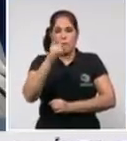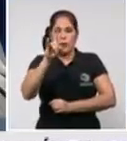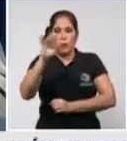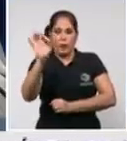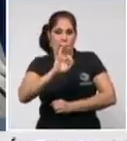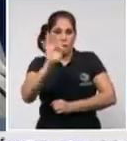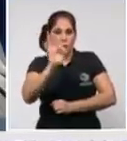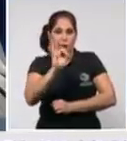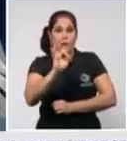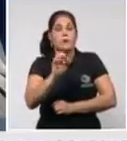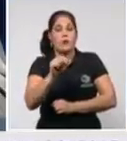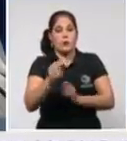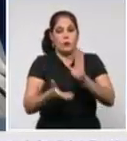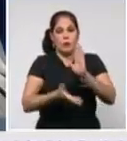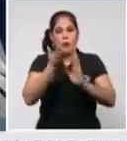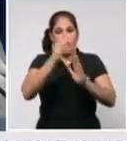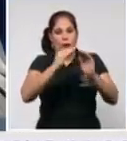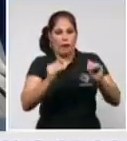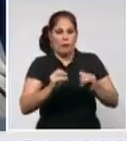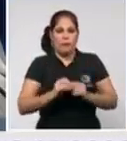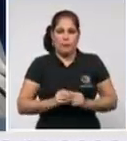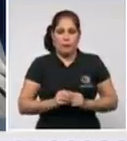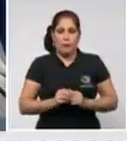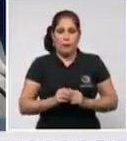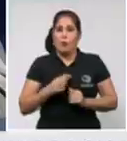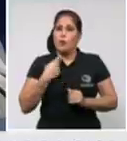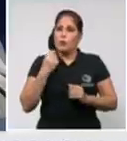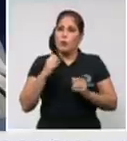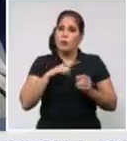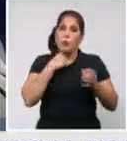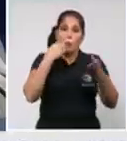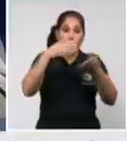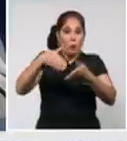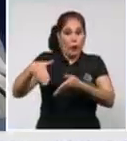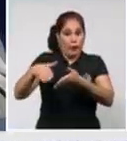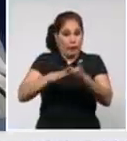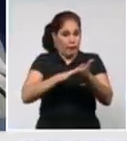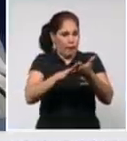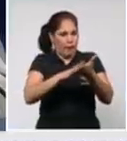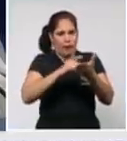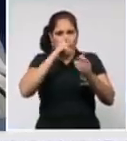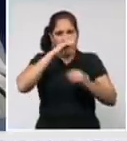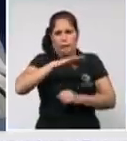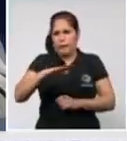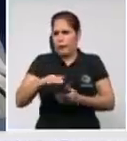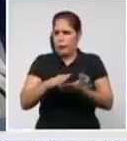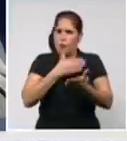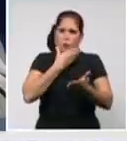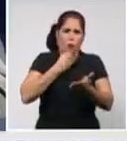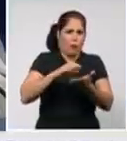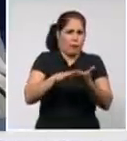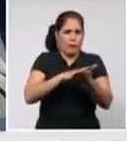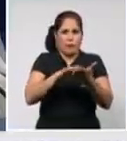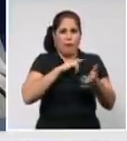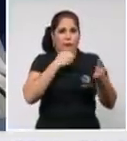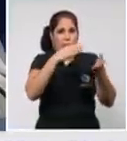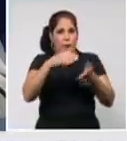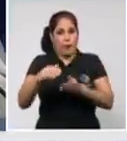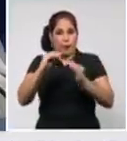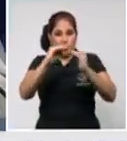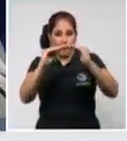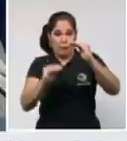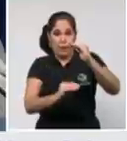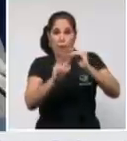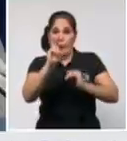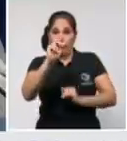se encuentran de alta. No tenemos que lamentar ningún niño, joven, ningún menor de 20 años,